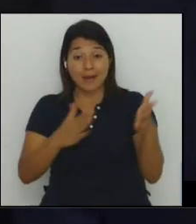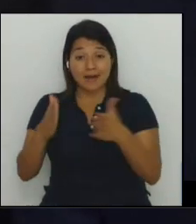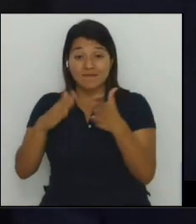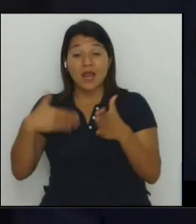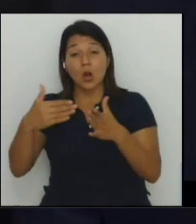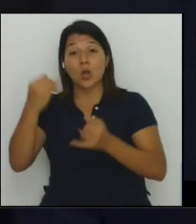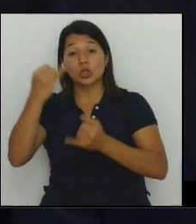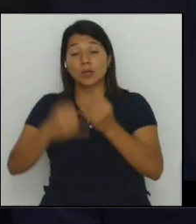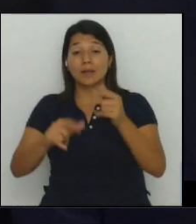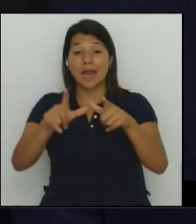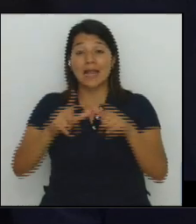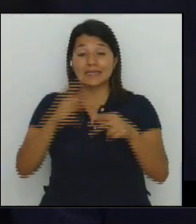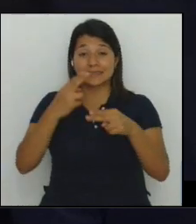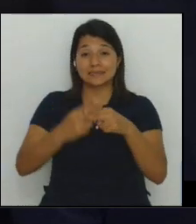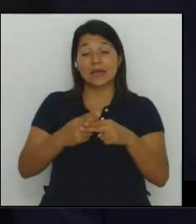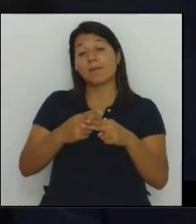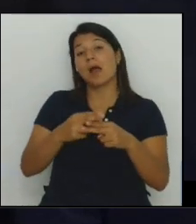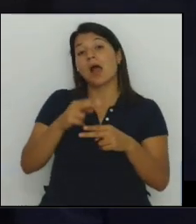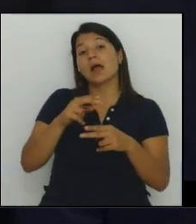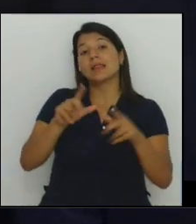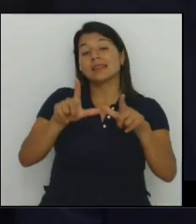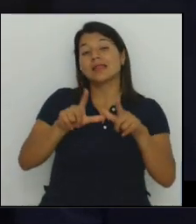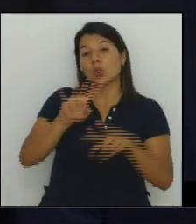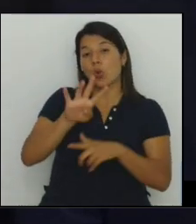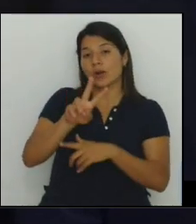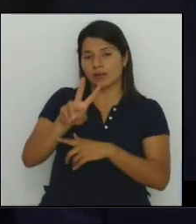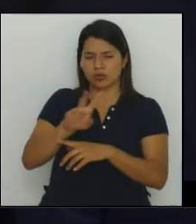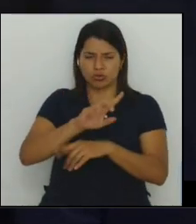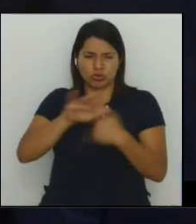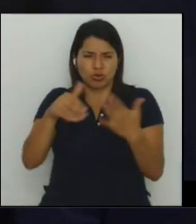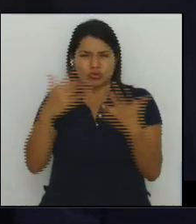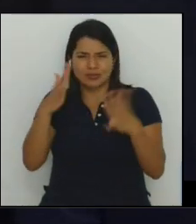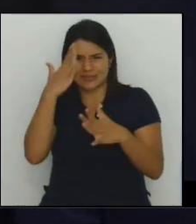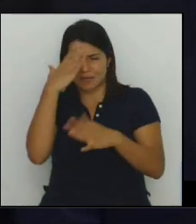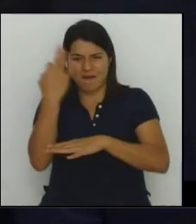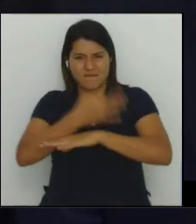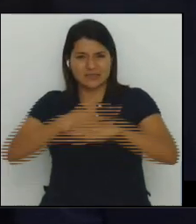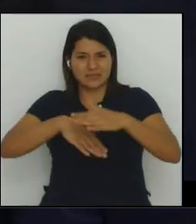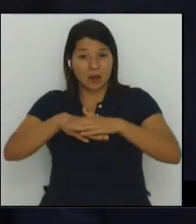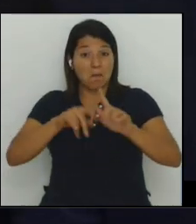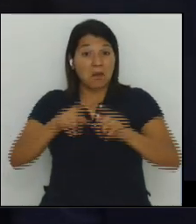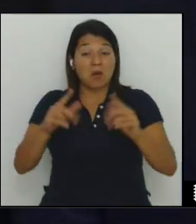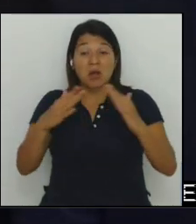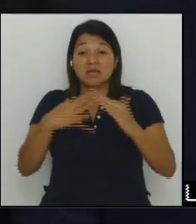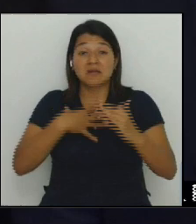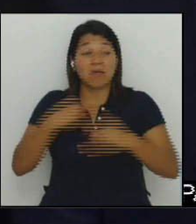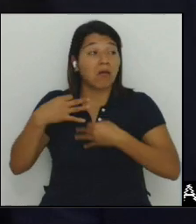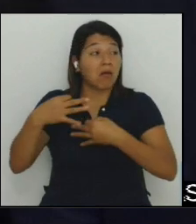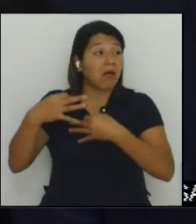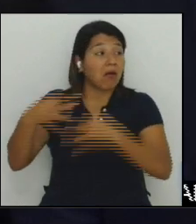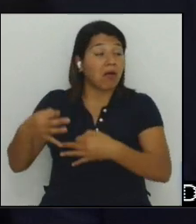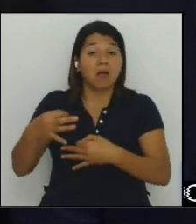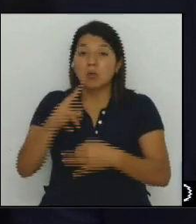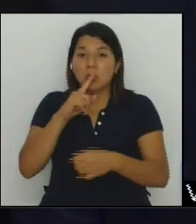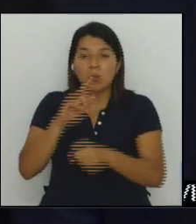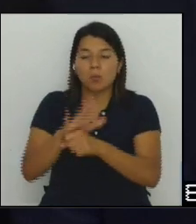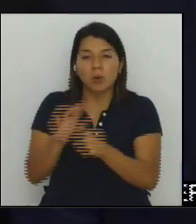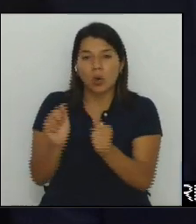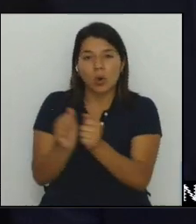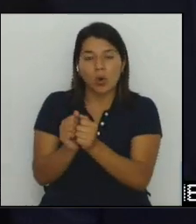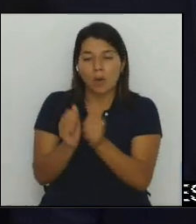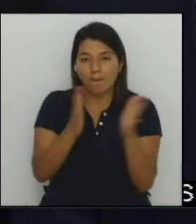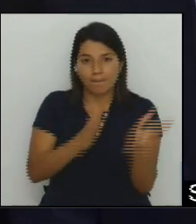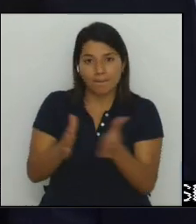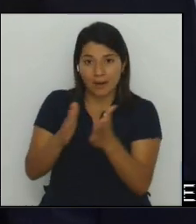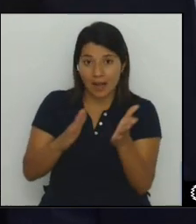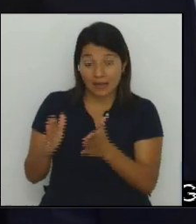límite, pero la Casa Blanca no produjo ningún plan, no cumplió con el plazo y se metió en otra crisis. Incluso el presidente Biden, que solo ha estado